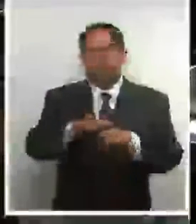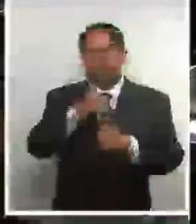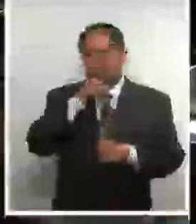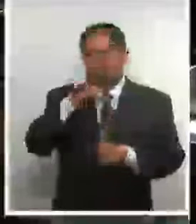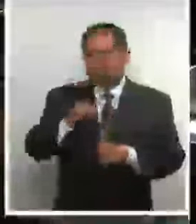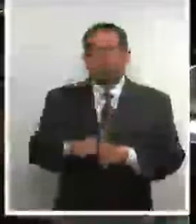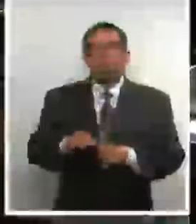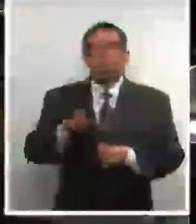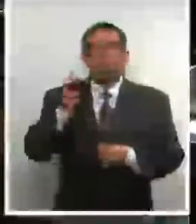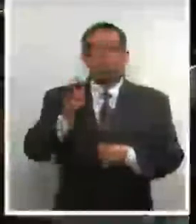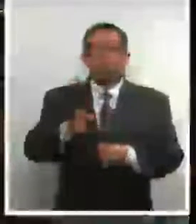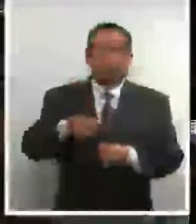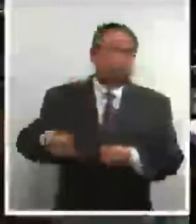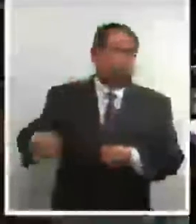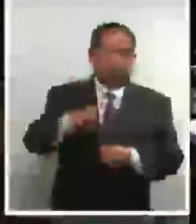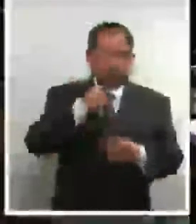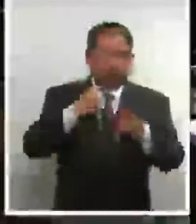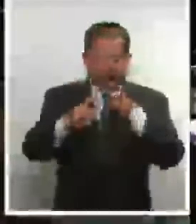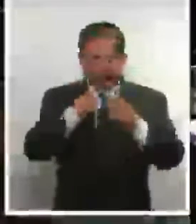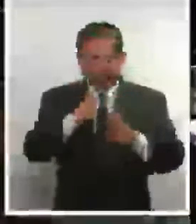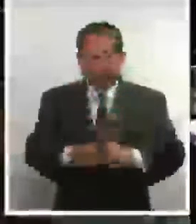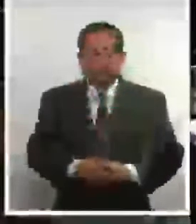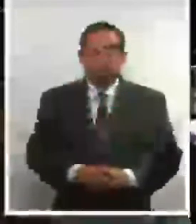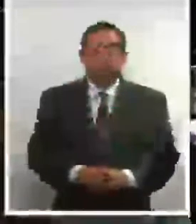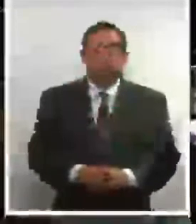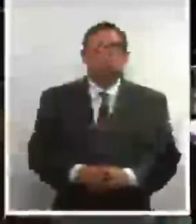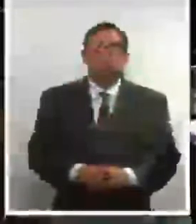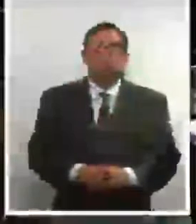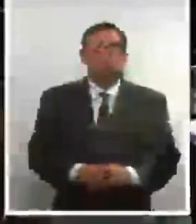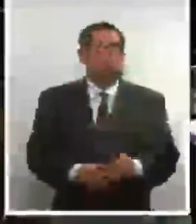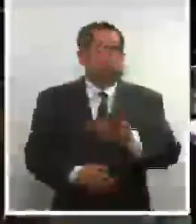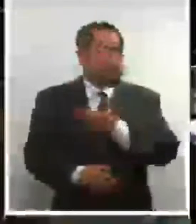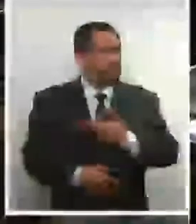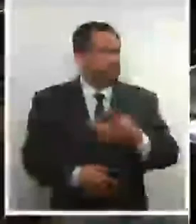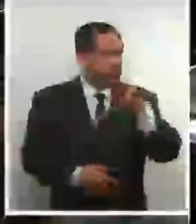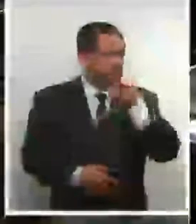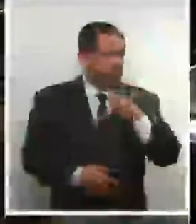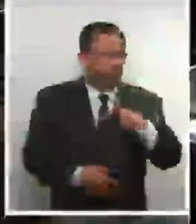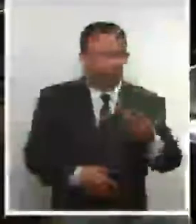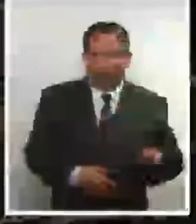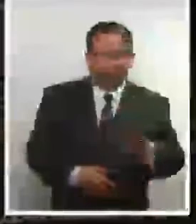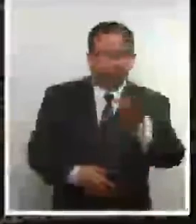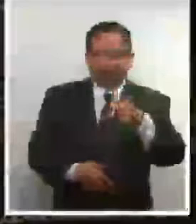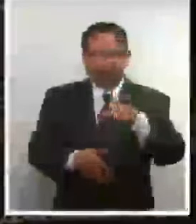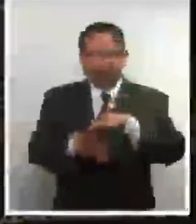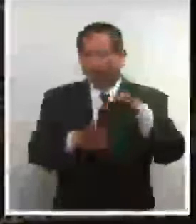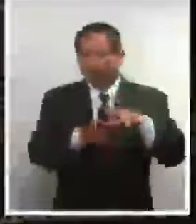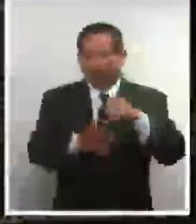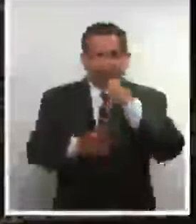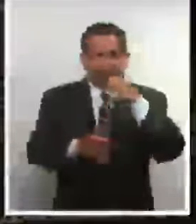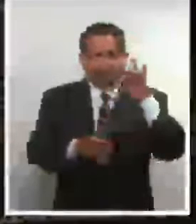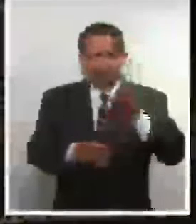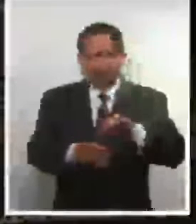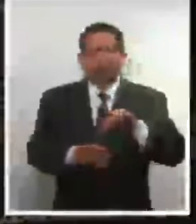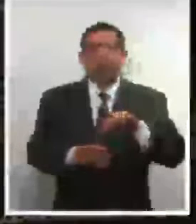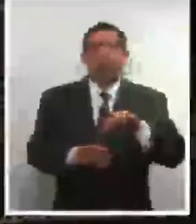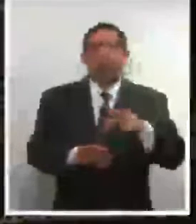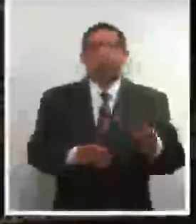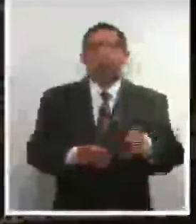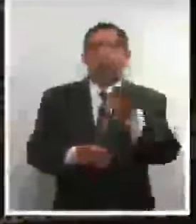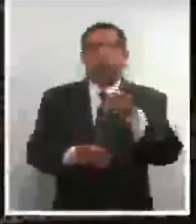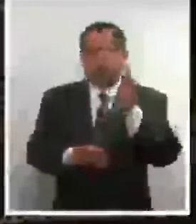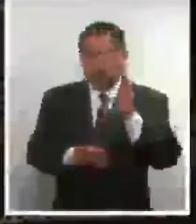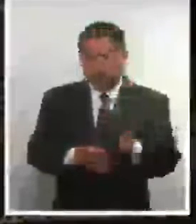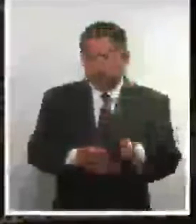económica a la Asamblea si se admiten a discusión. Por instrucciones de la Presidencia, en votación económica se consulta a la Asamblea si